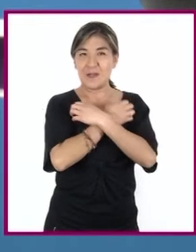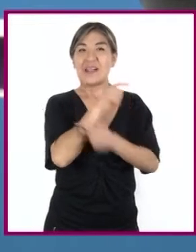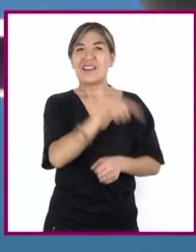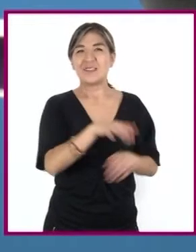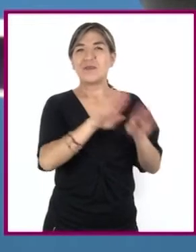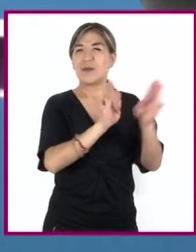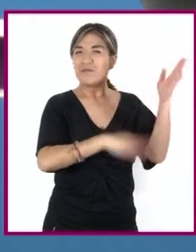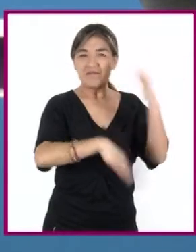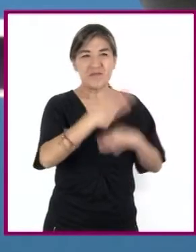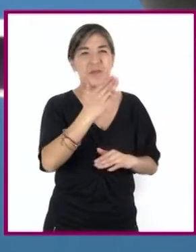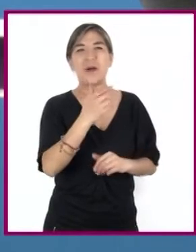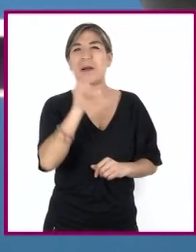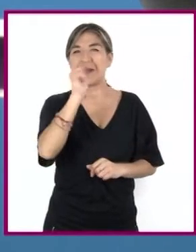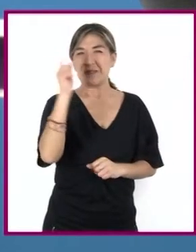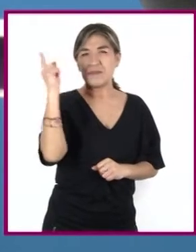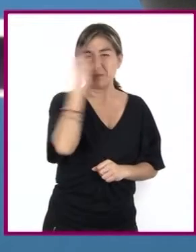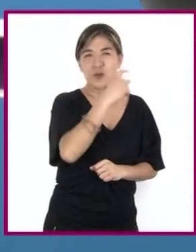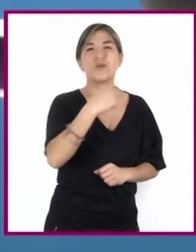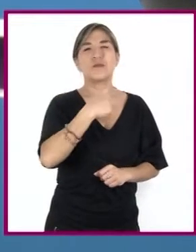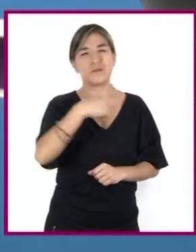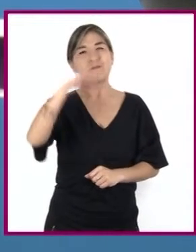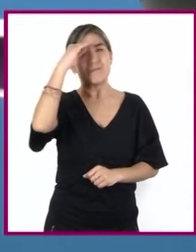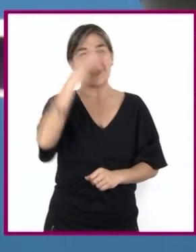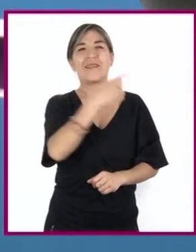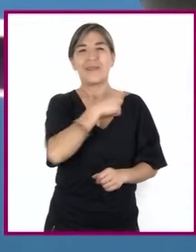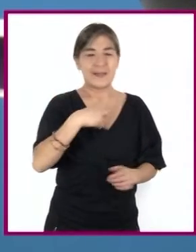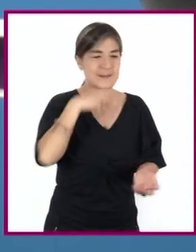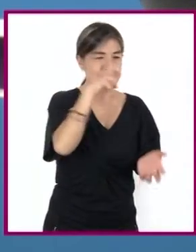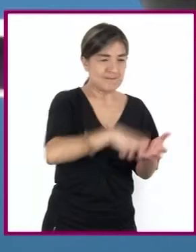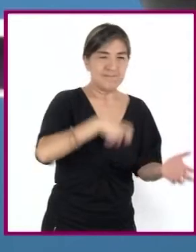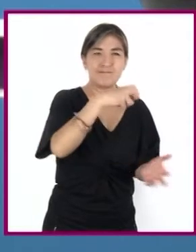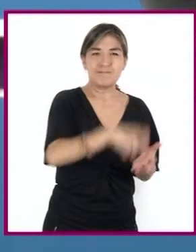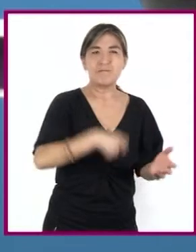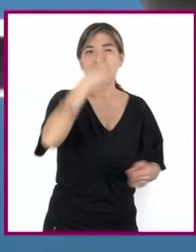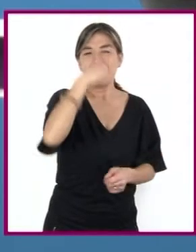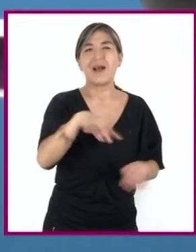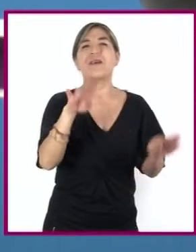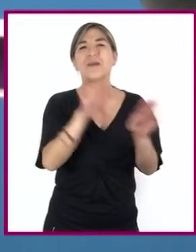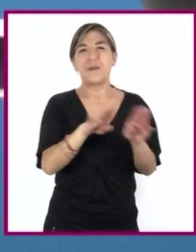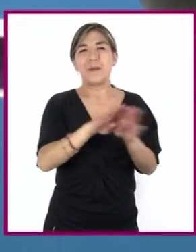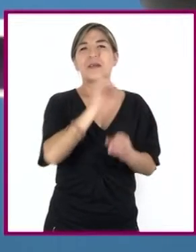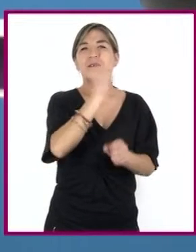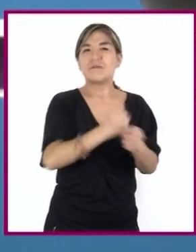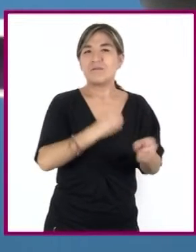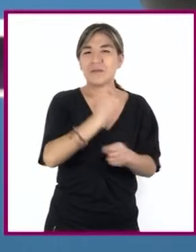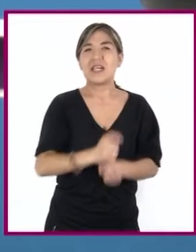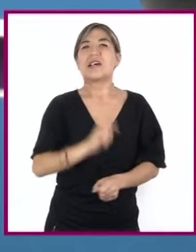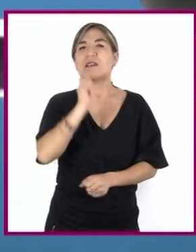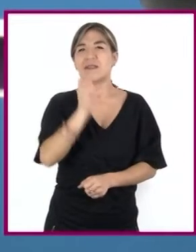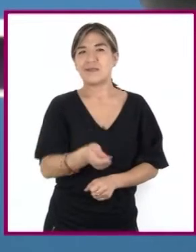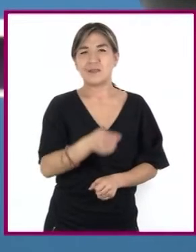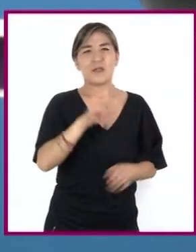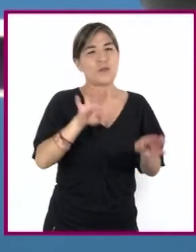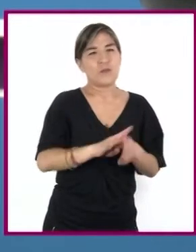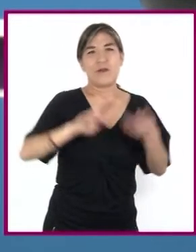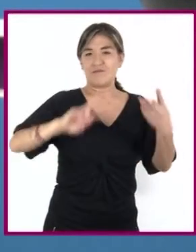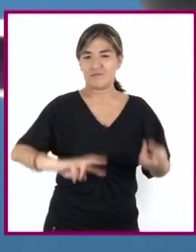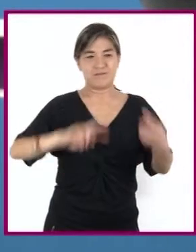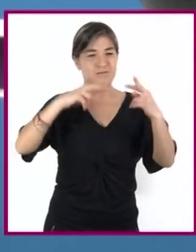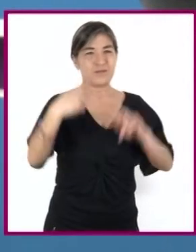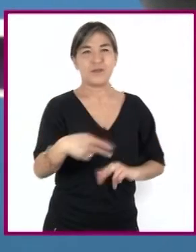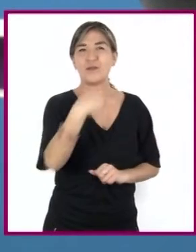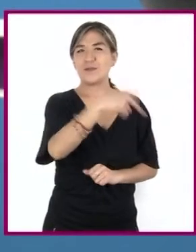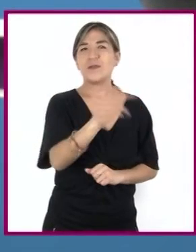yo, una firme autoridad para acostumbrar a los nativos a las prácticas de las que son totalmente contrarias a sus